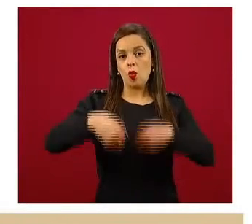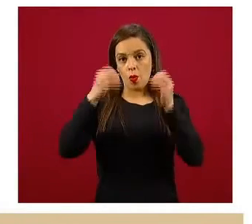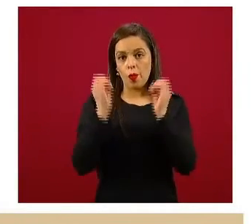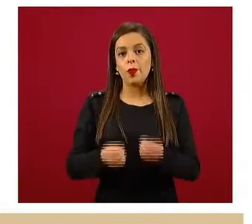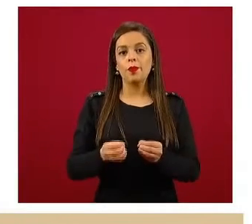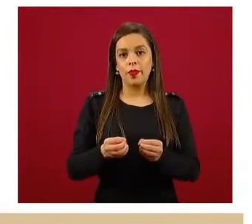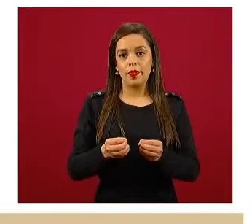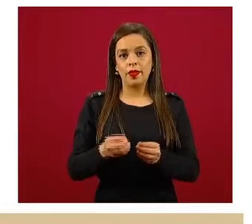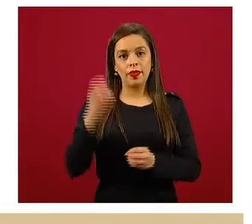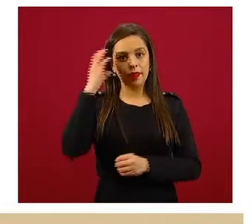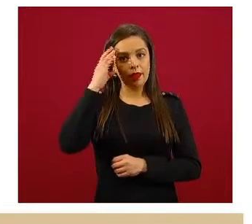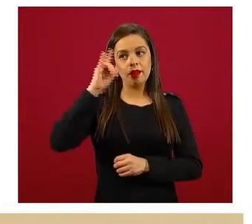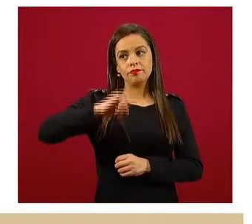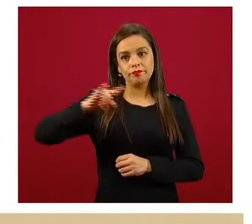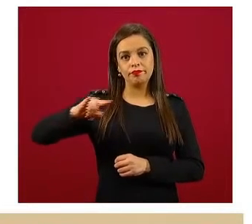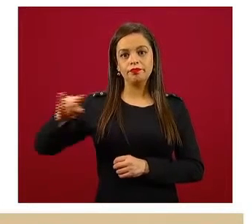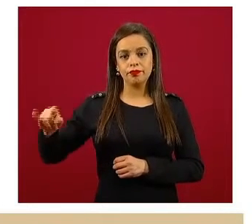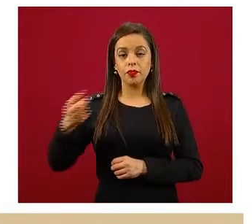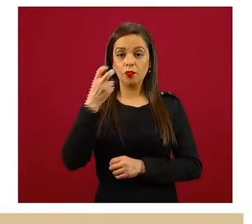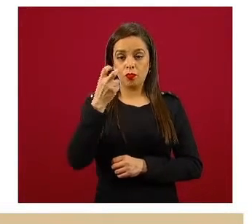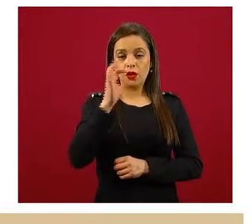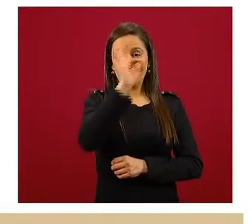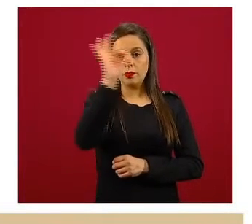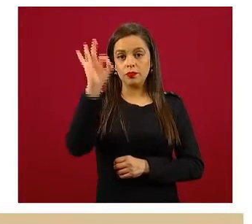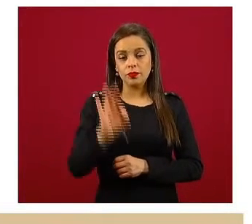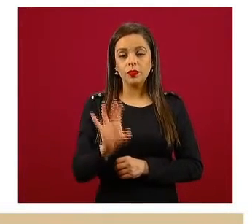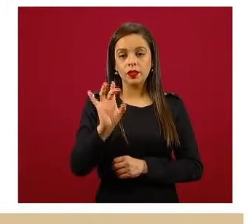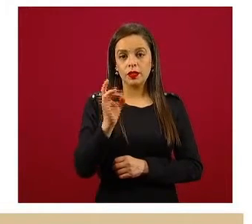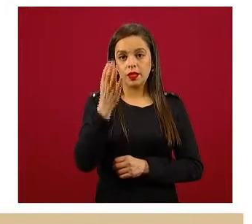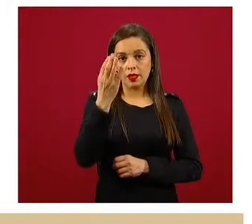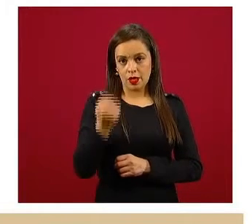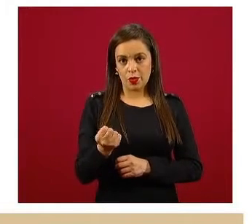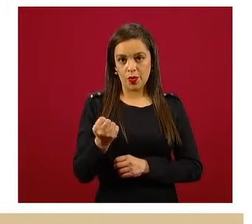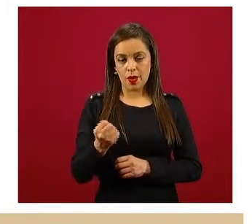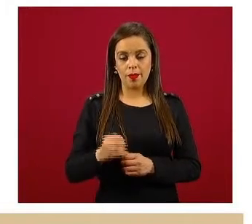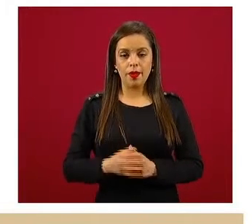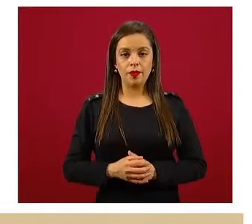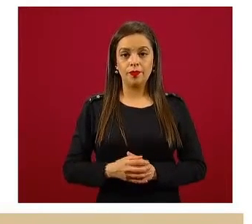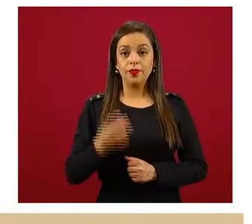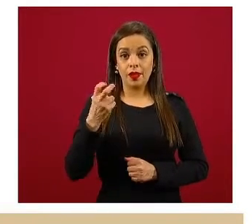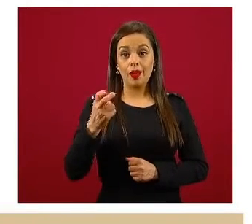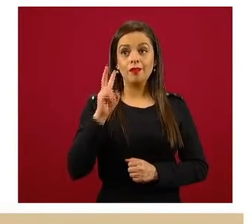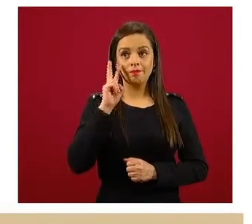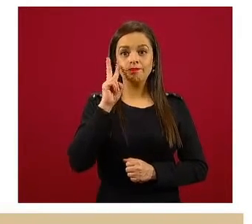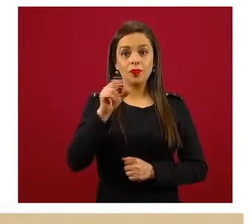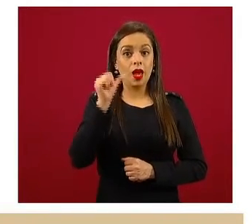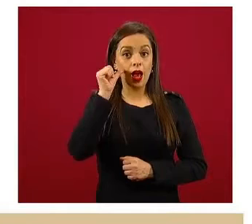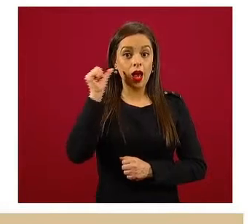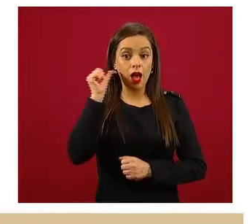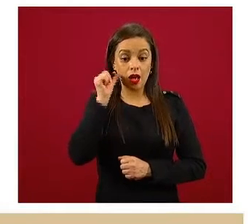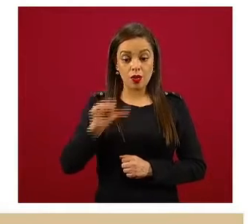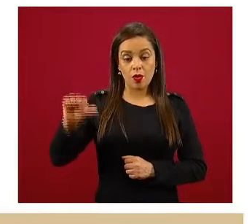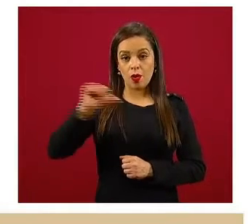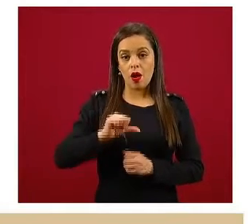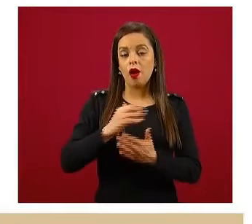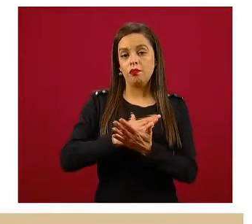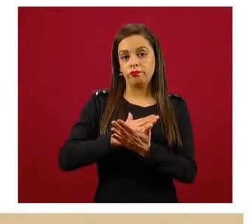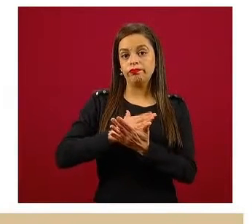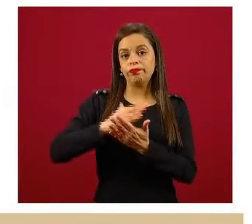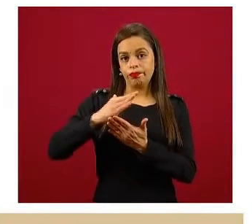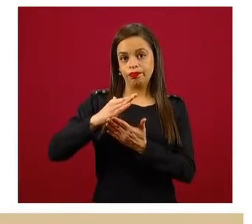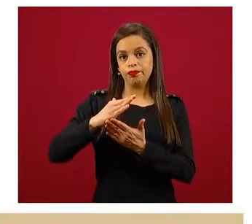Por lo tanto, la proporción de ocupación es de un 39%. Esto también vemos cómo se incrementó del día de ayer y cómo se ha estado